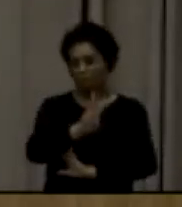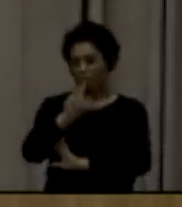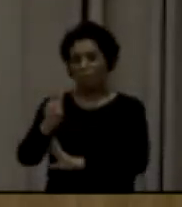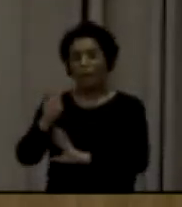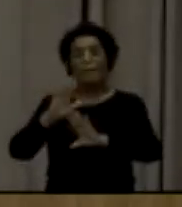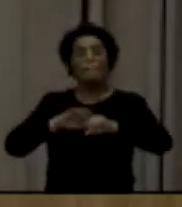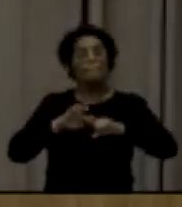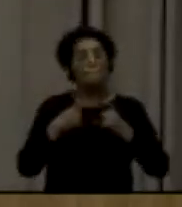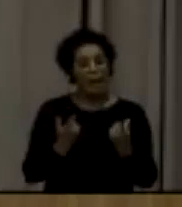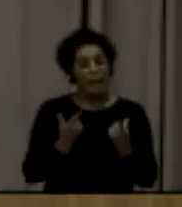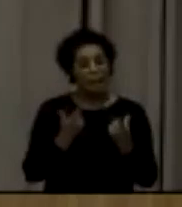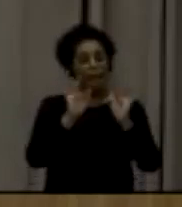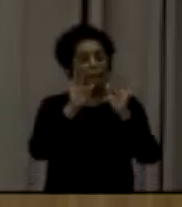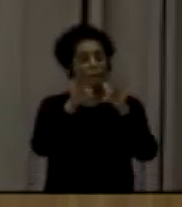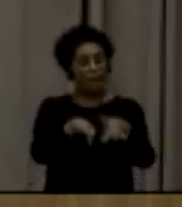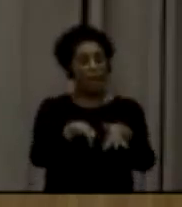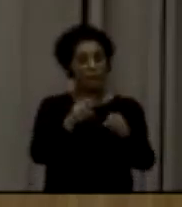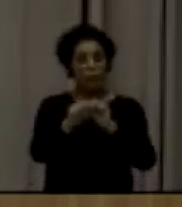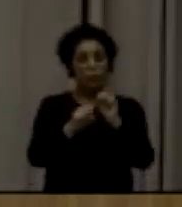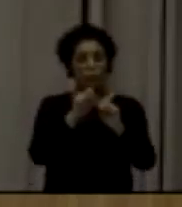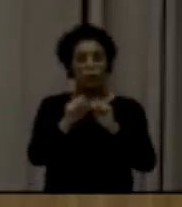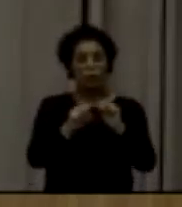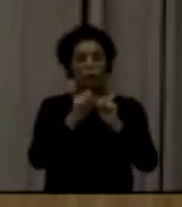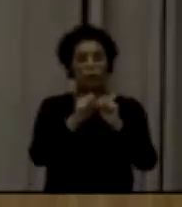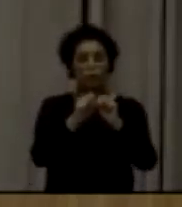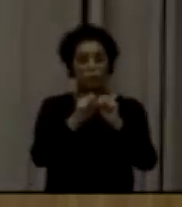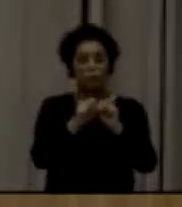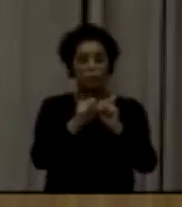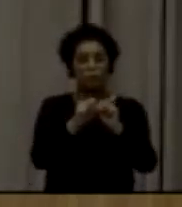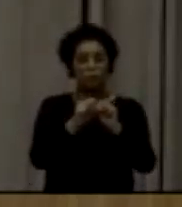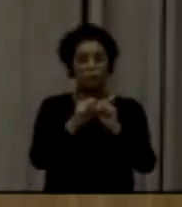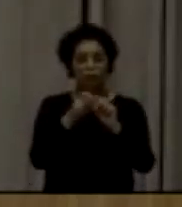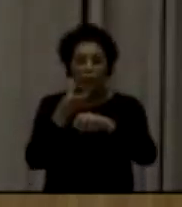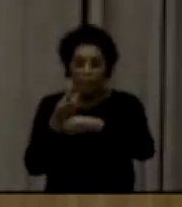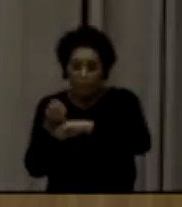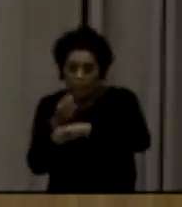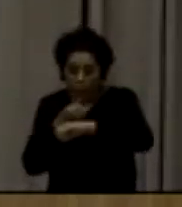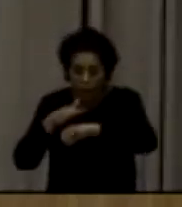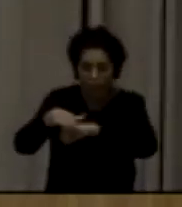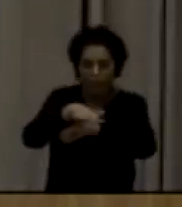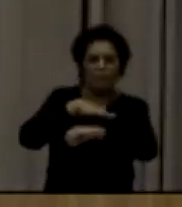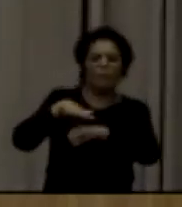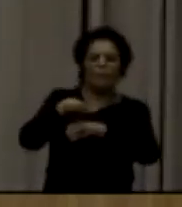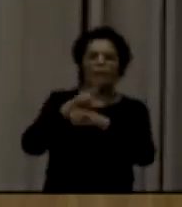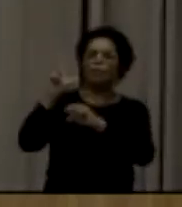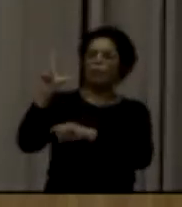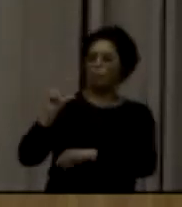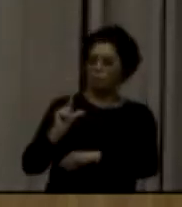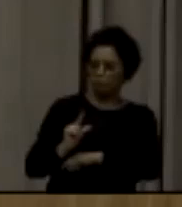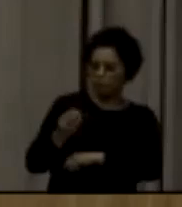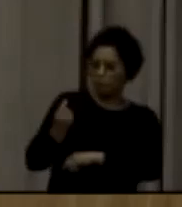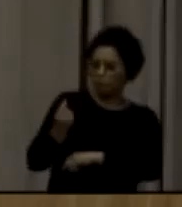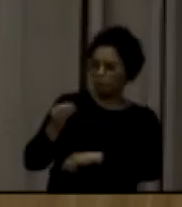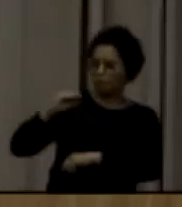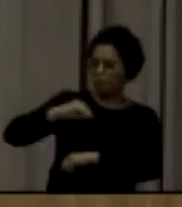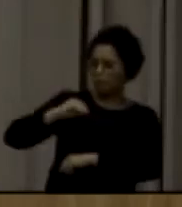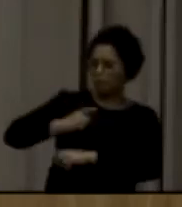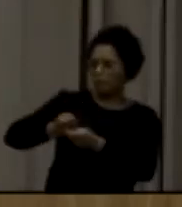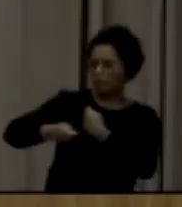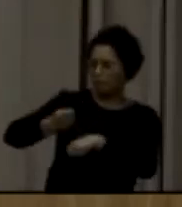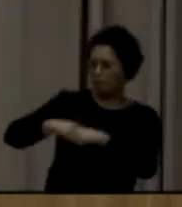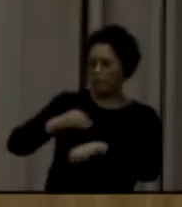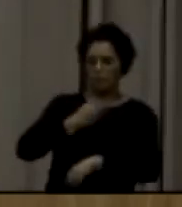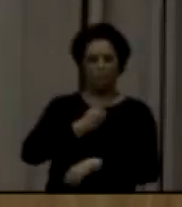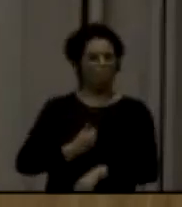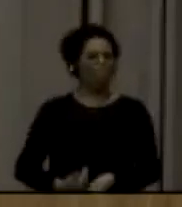y tiene que ver con el mismo neoliberalismo con las políticas de reducir los salarios en la administración pública terminan en el